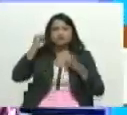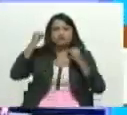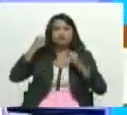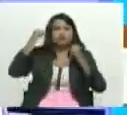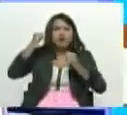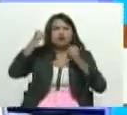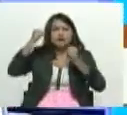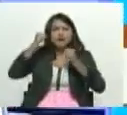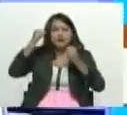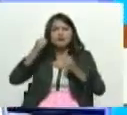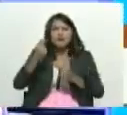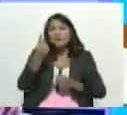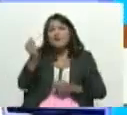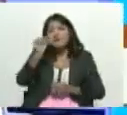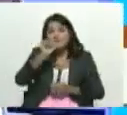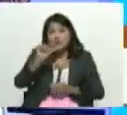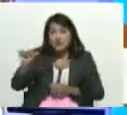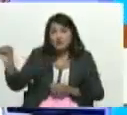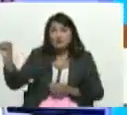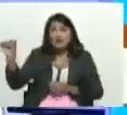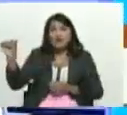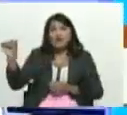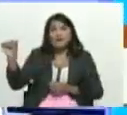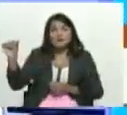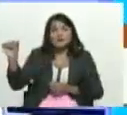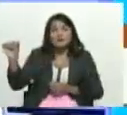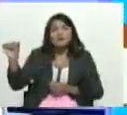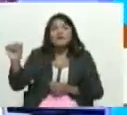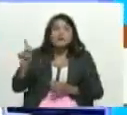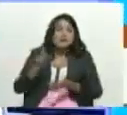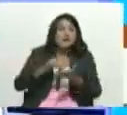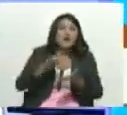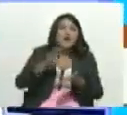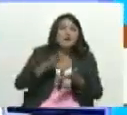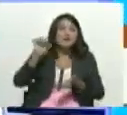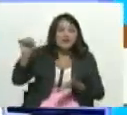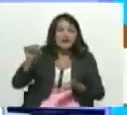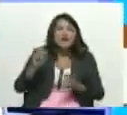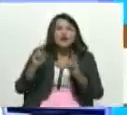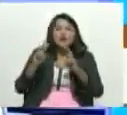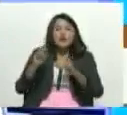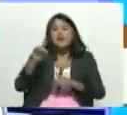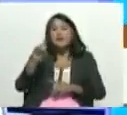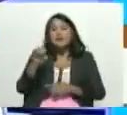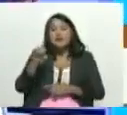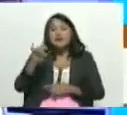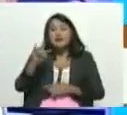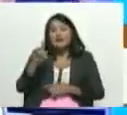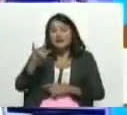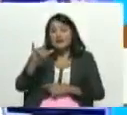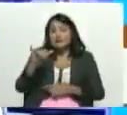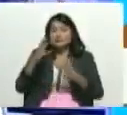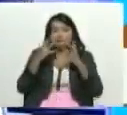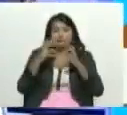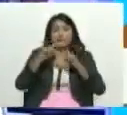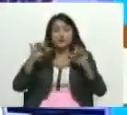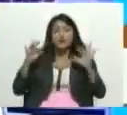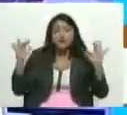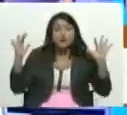una semana se fueron a la capital Nueva Delhi miles de agricultores que estaban en protesta